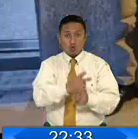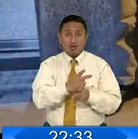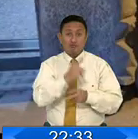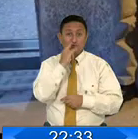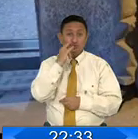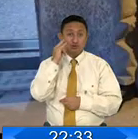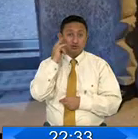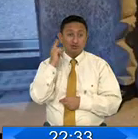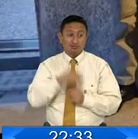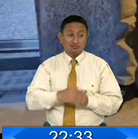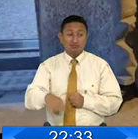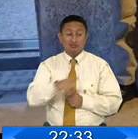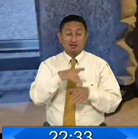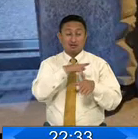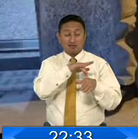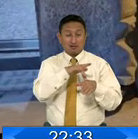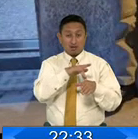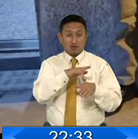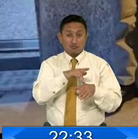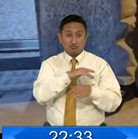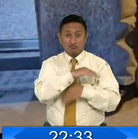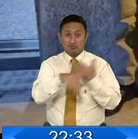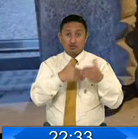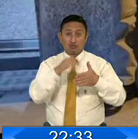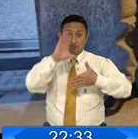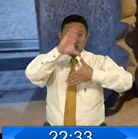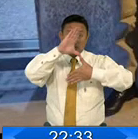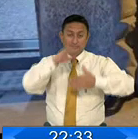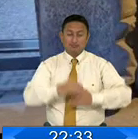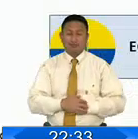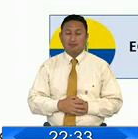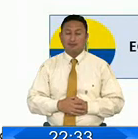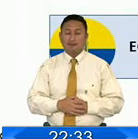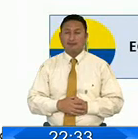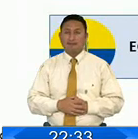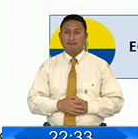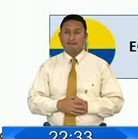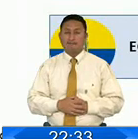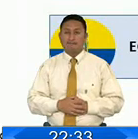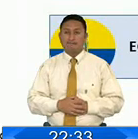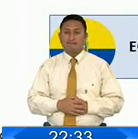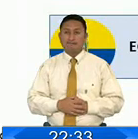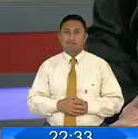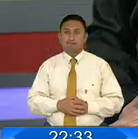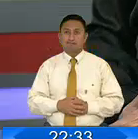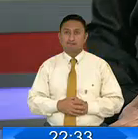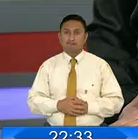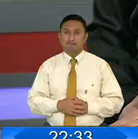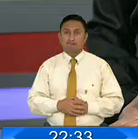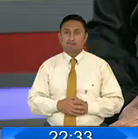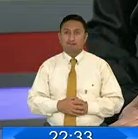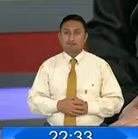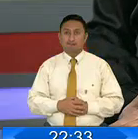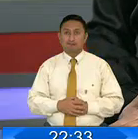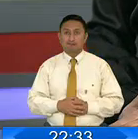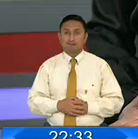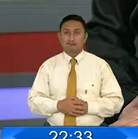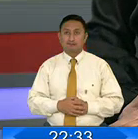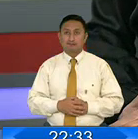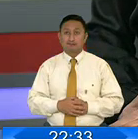menores en situación de riesgo a nivel regional. En Quito informó Iván Casamen. Una balacera en la